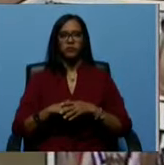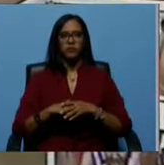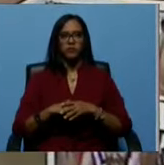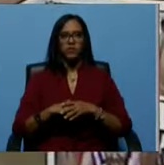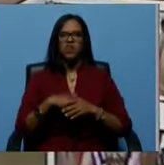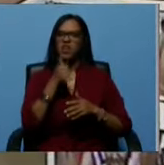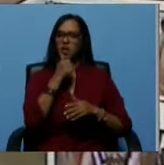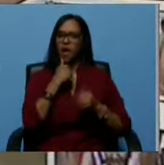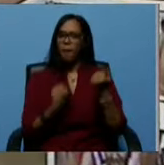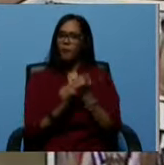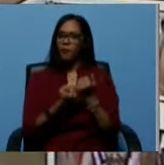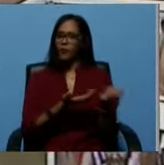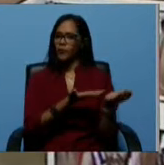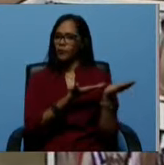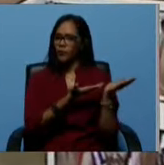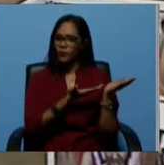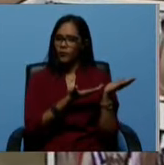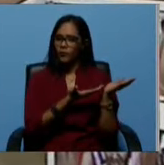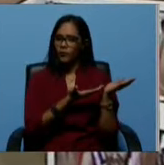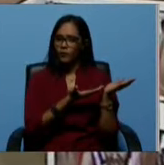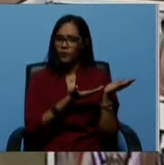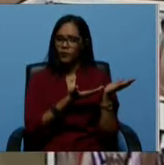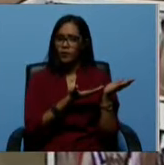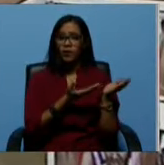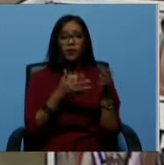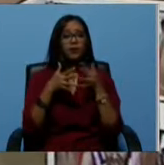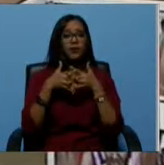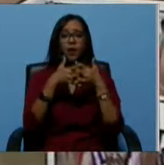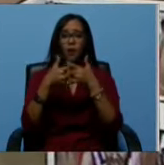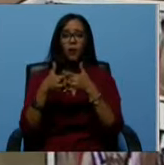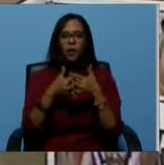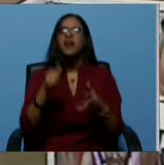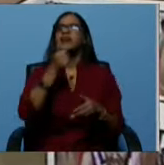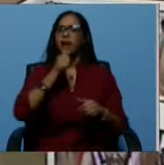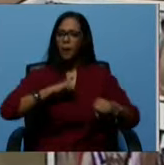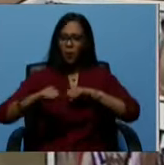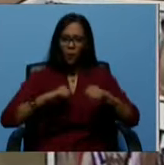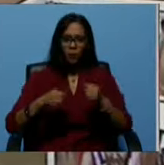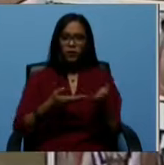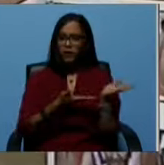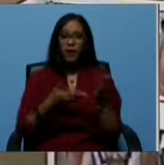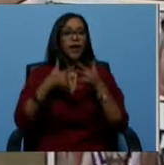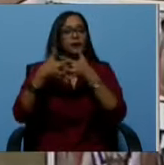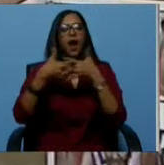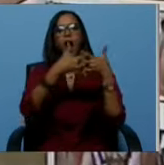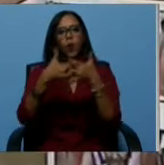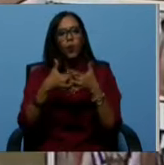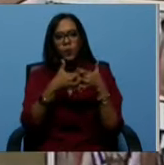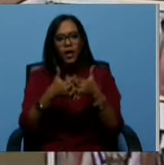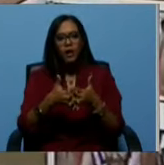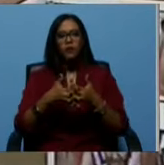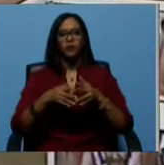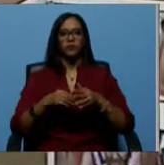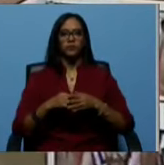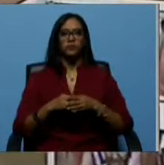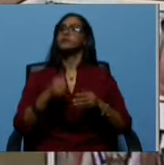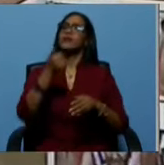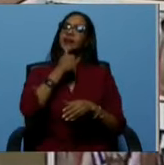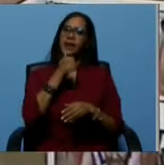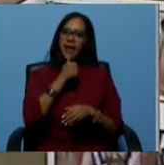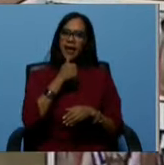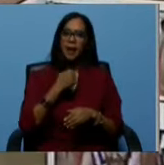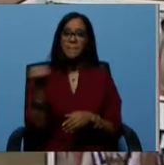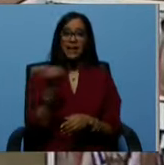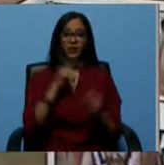¿Y quién apoyó todo esto? Estados Unidos. ¿Quién promovió todo esto? Estados Unidos. ¿Quién